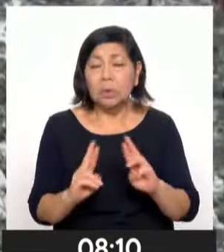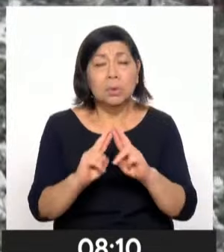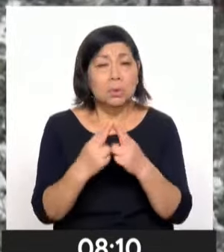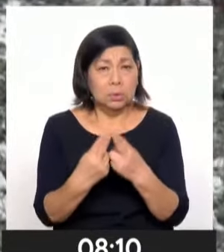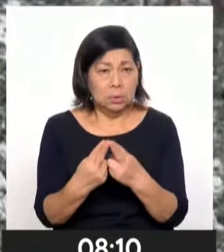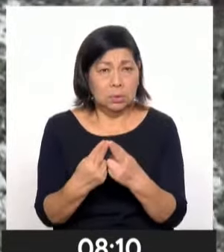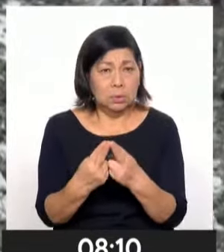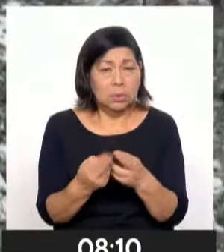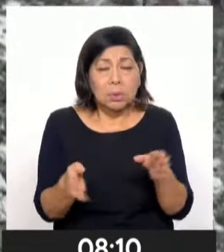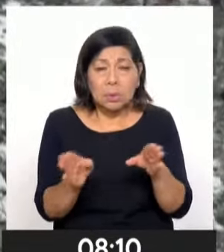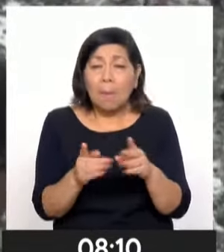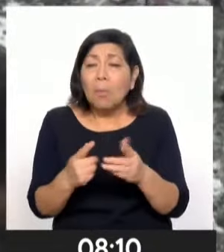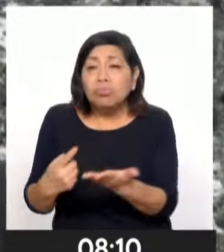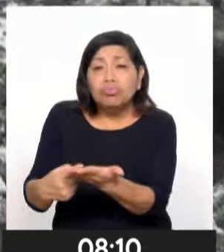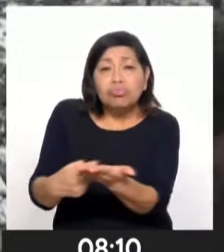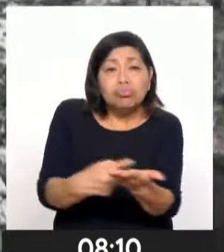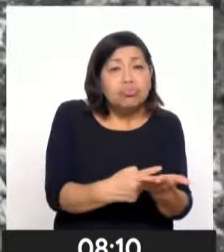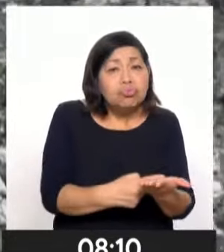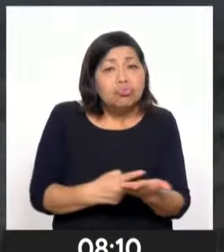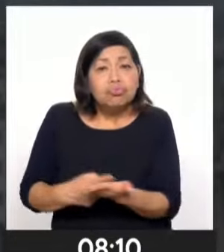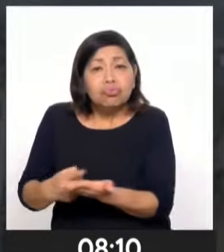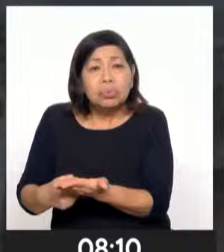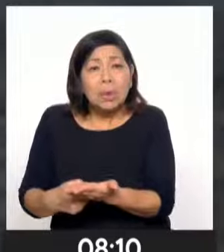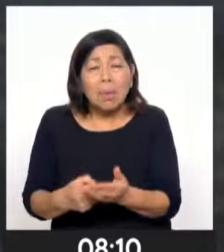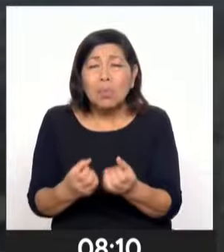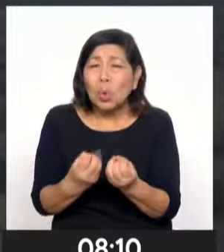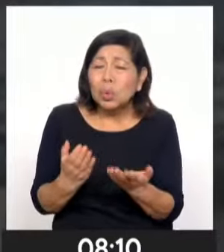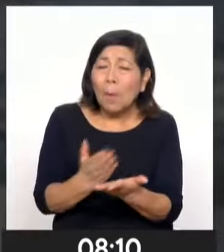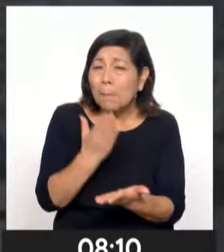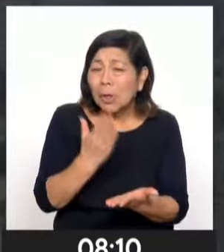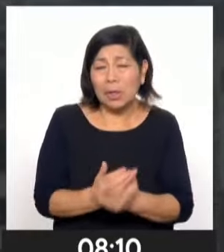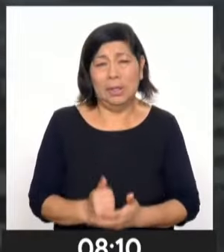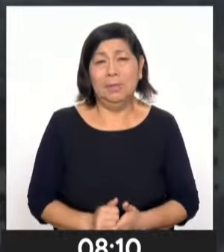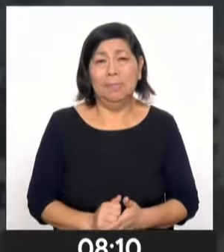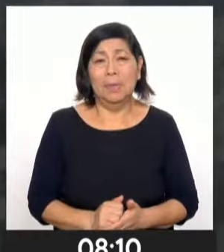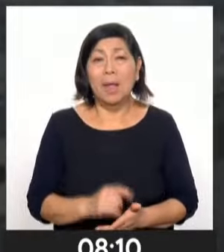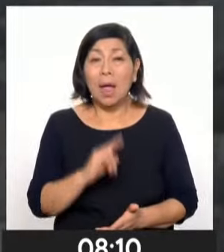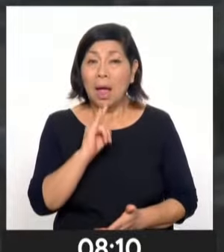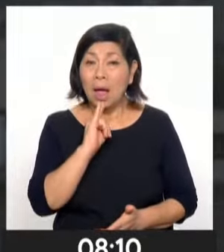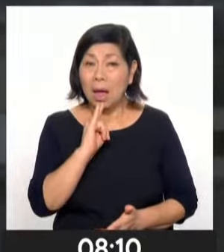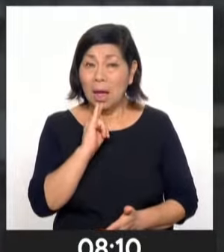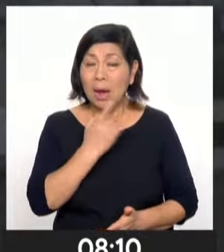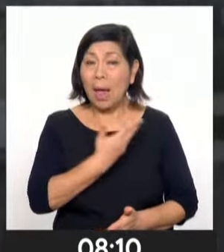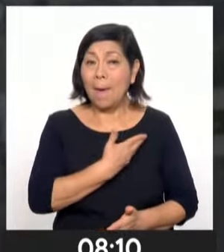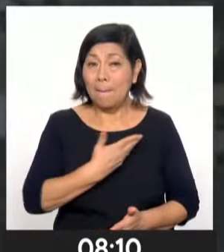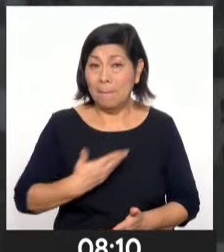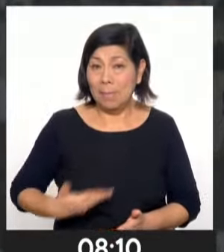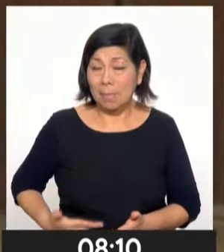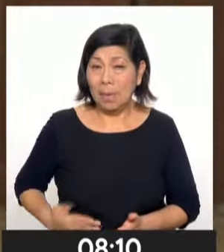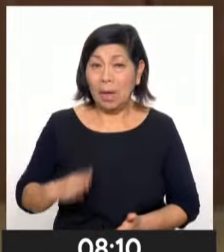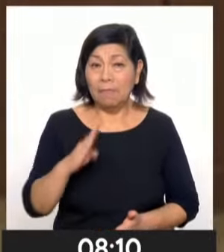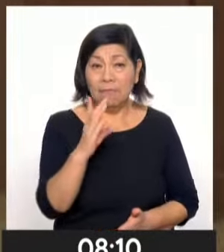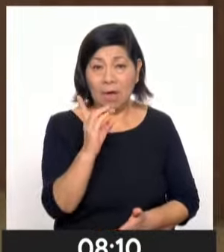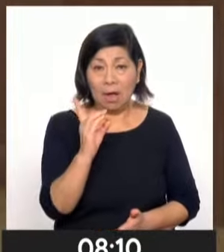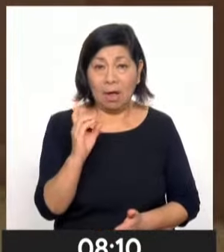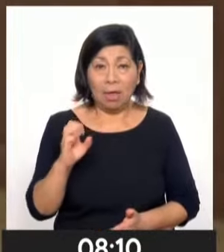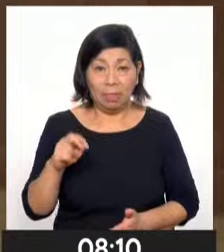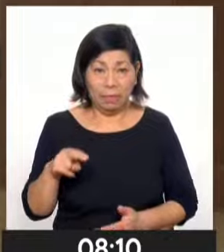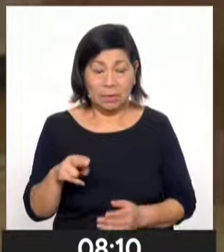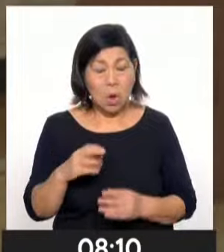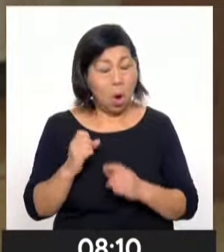reunión a puerta cerrada por la grave escalada de violencia. Desde los Estados Unidos, el presidente Joe Biden calificó